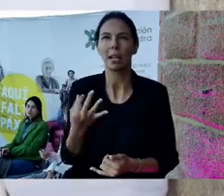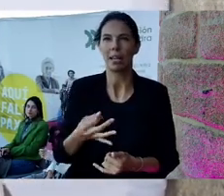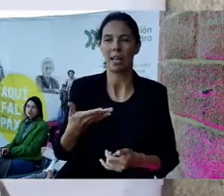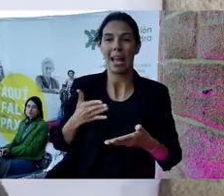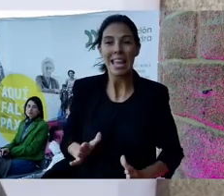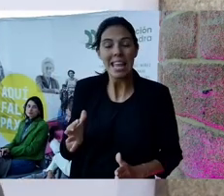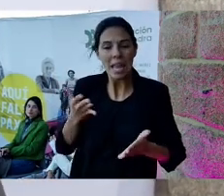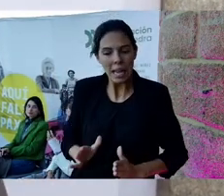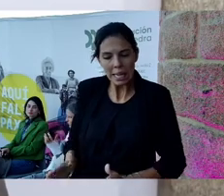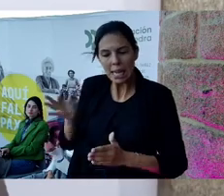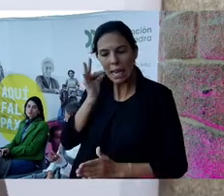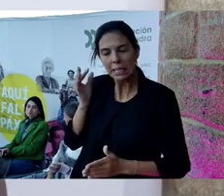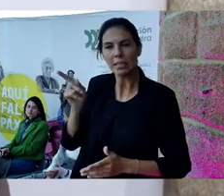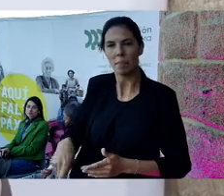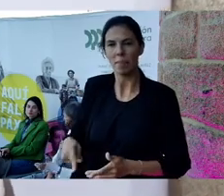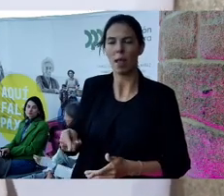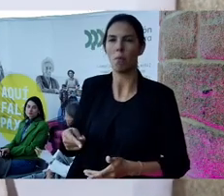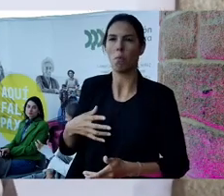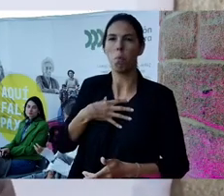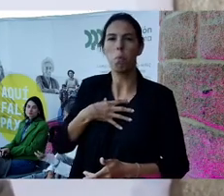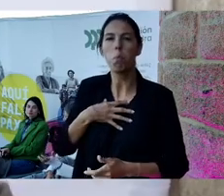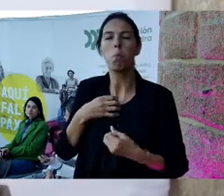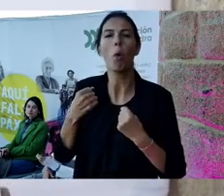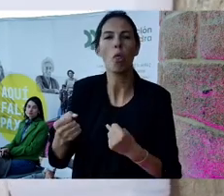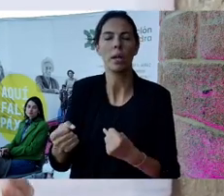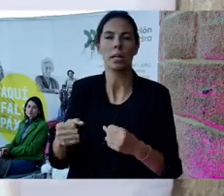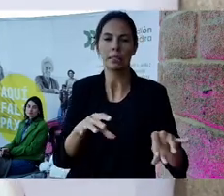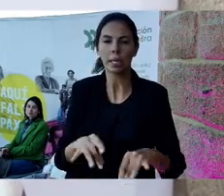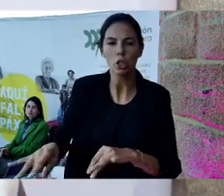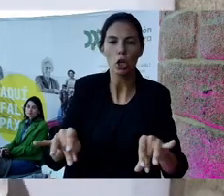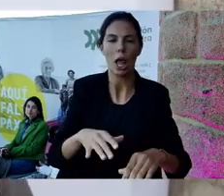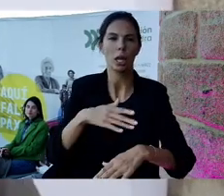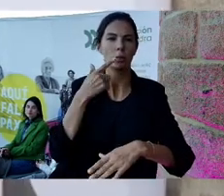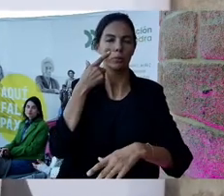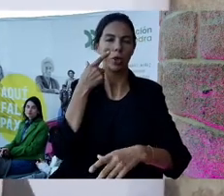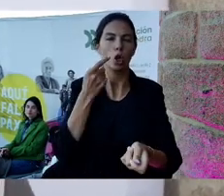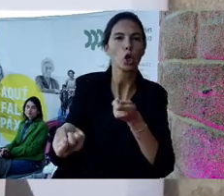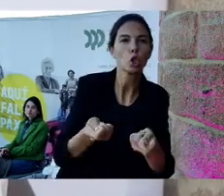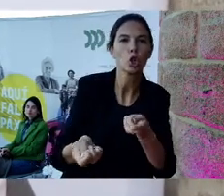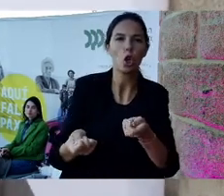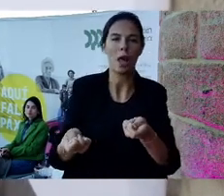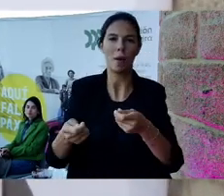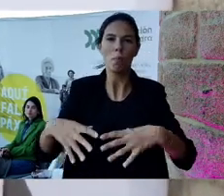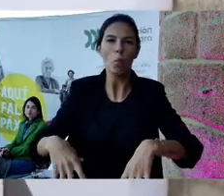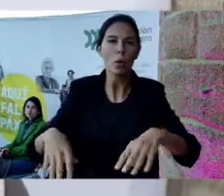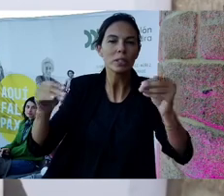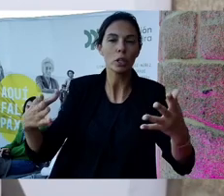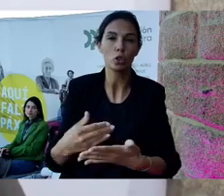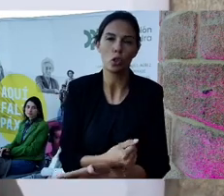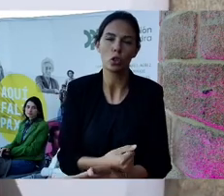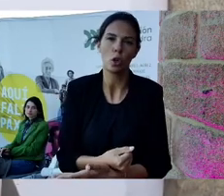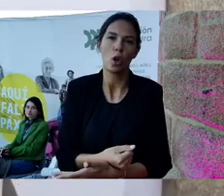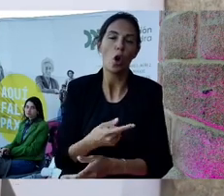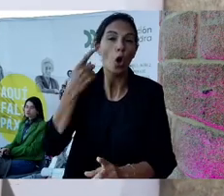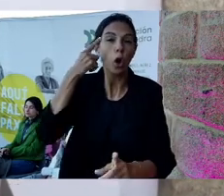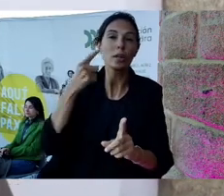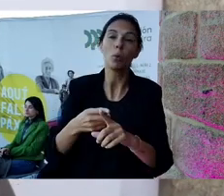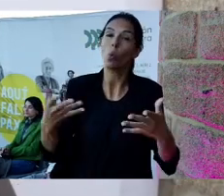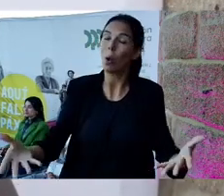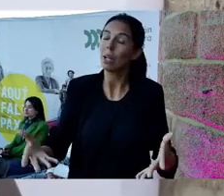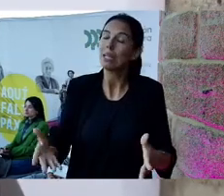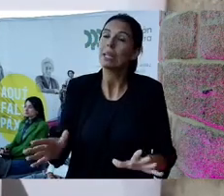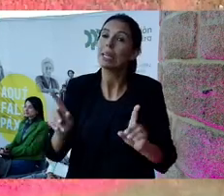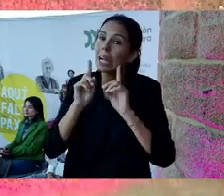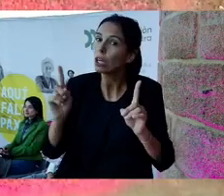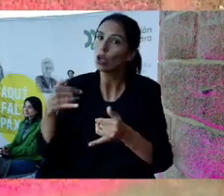infantas ejercían mucho poder, tenían grandes poderes territoriales, controlaban todos los monasterios del reino, o sea, tenían poder temporal y poder espiritual, a